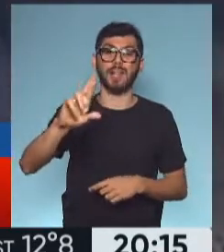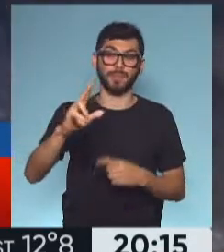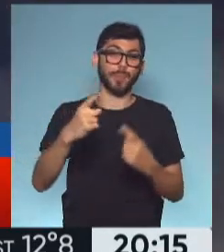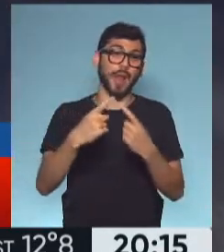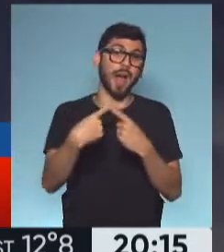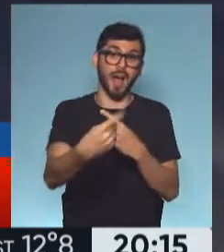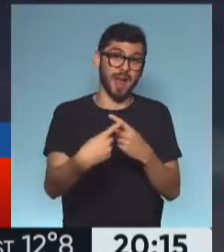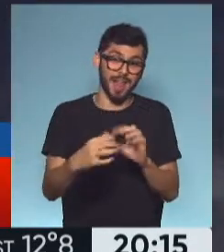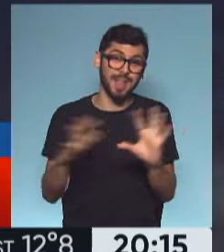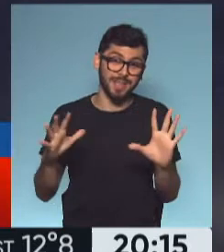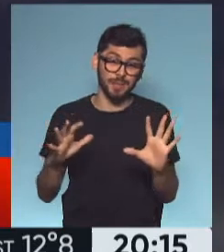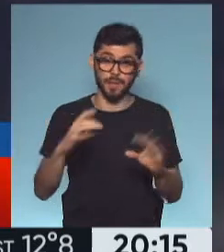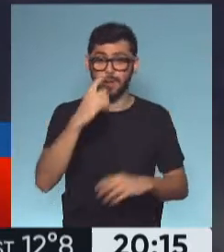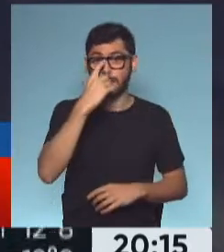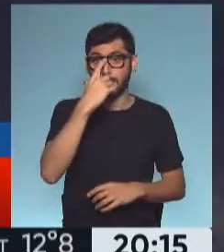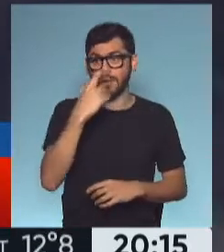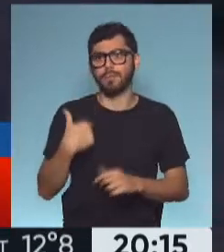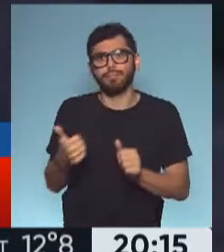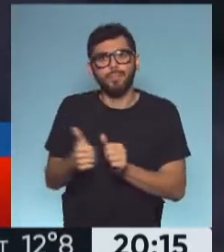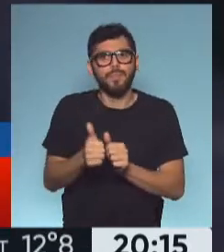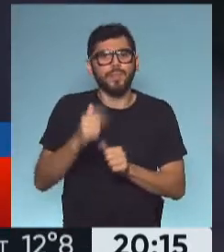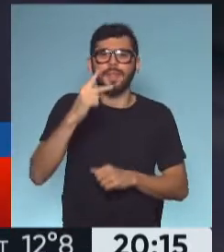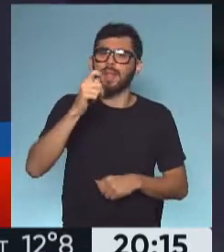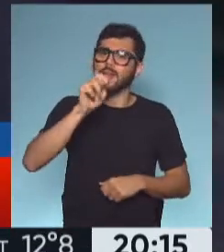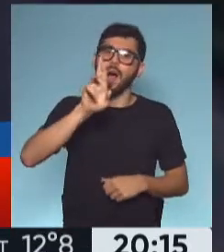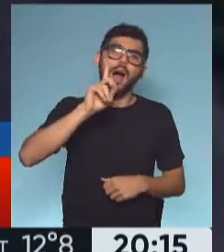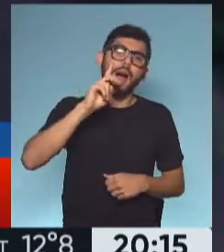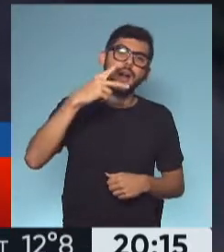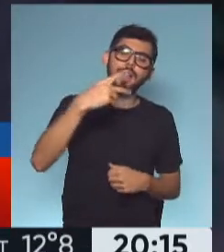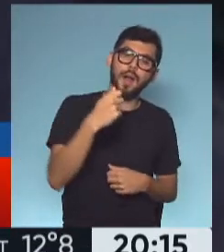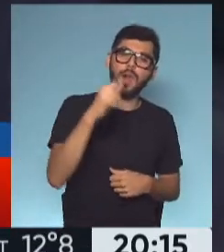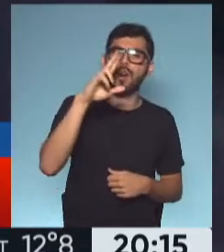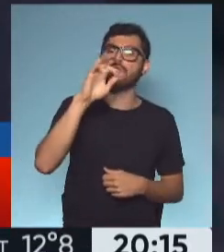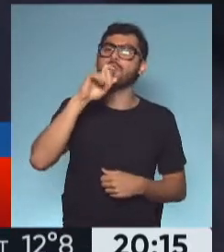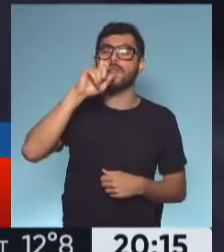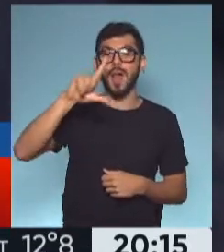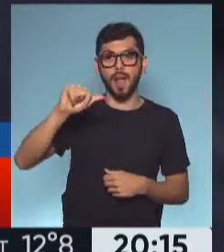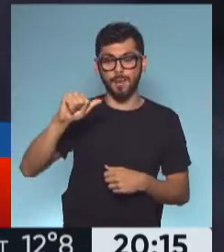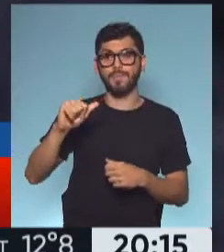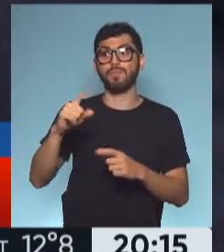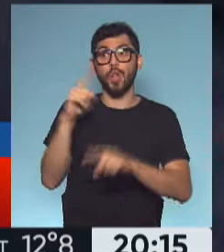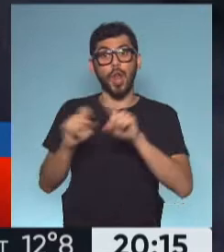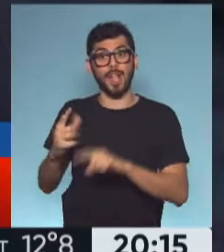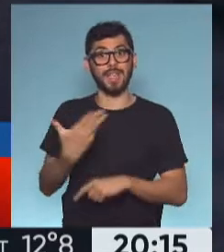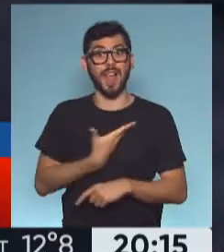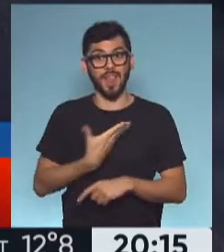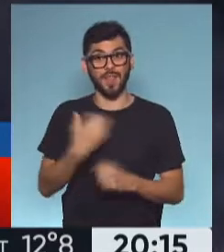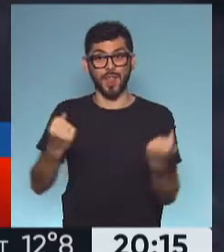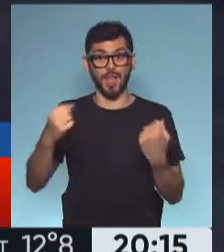para el libre tránsito. Estamos con Karina Rotella, que es la directora provincial por Santa Fe del